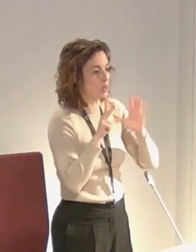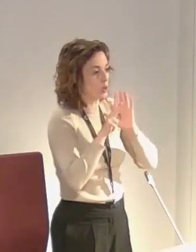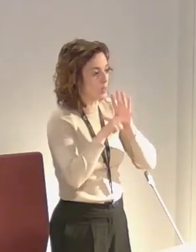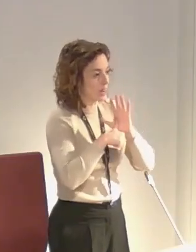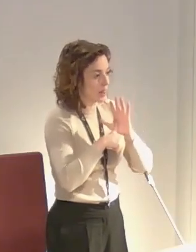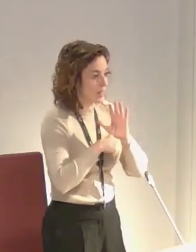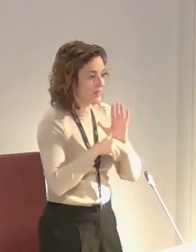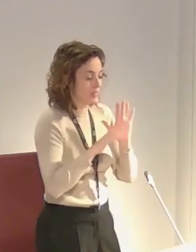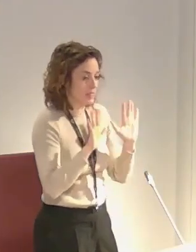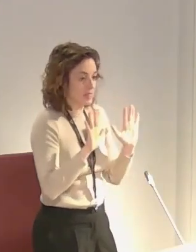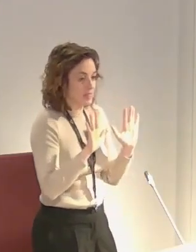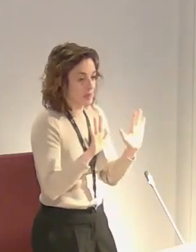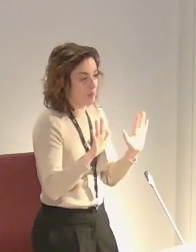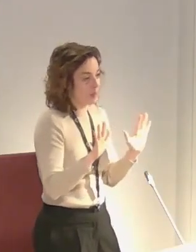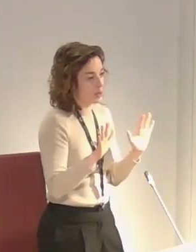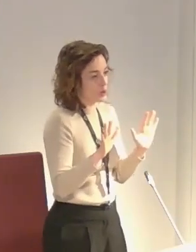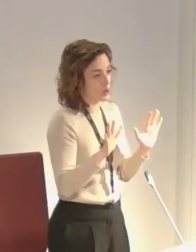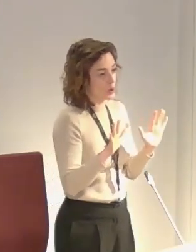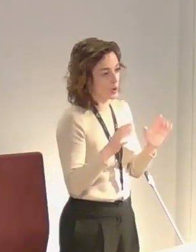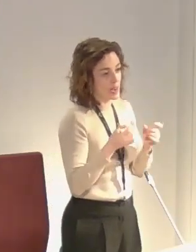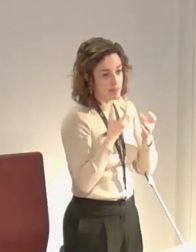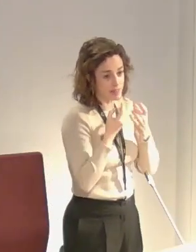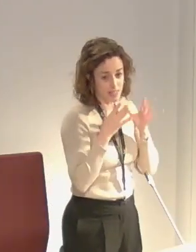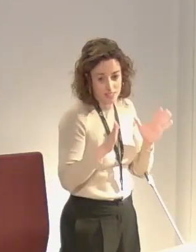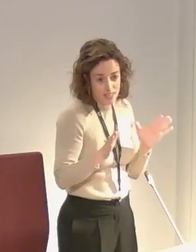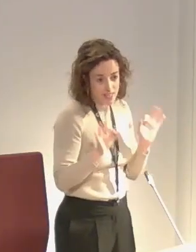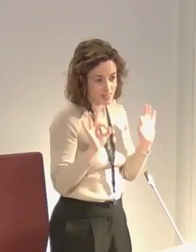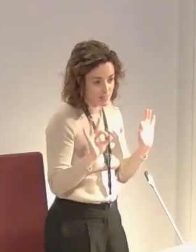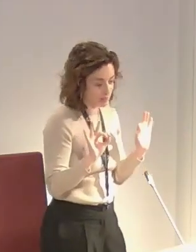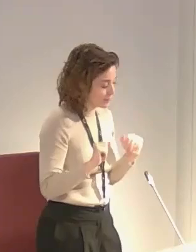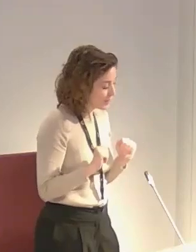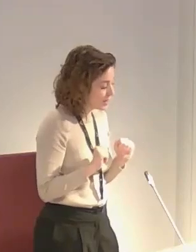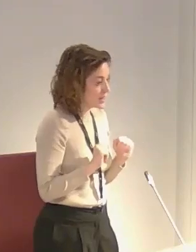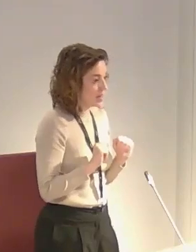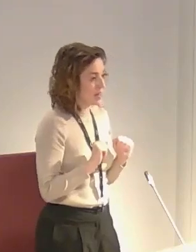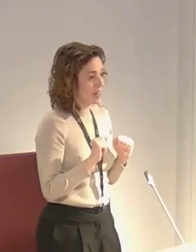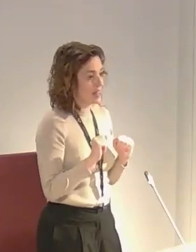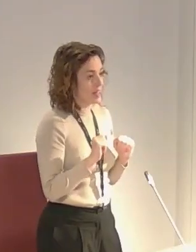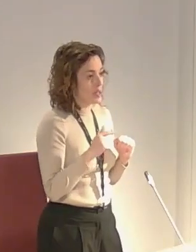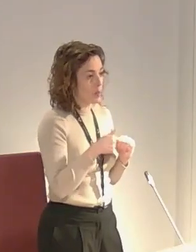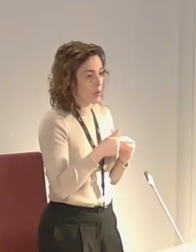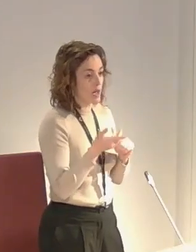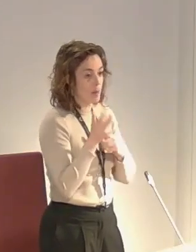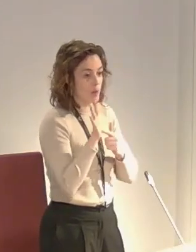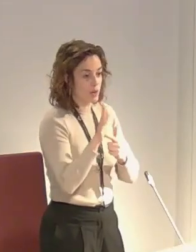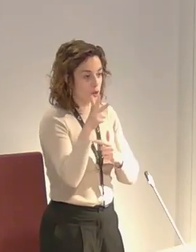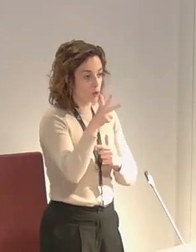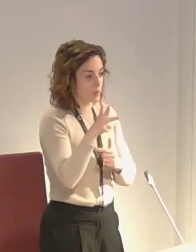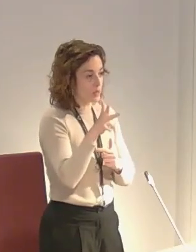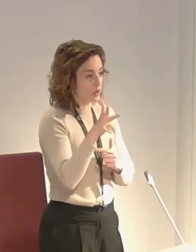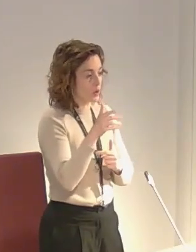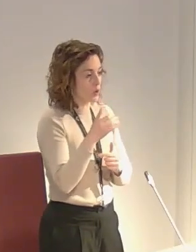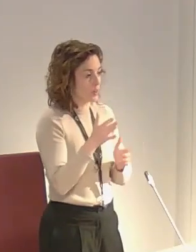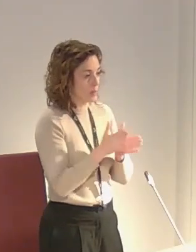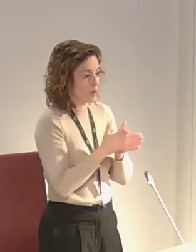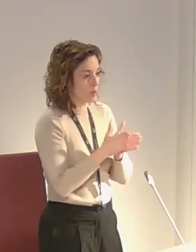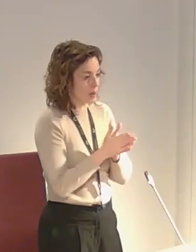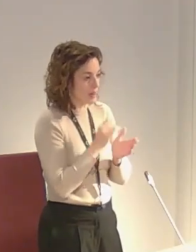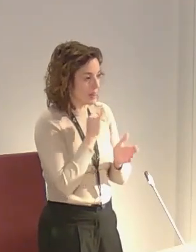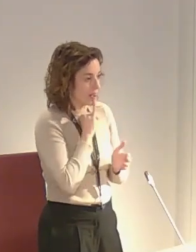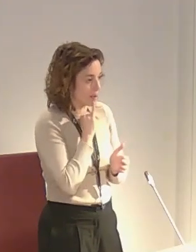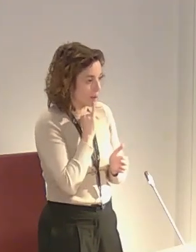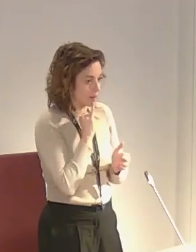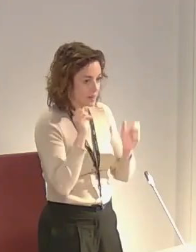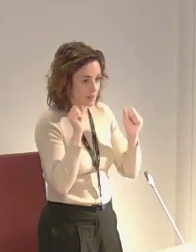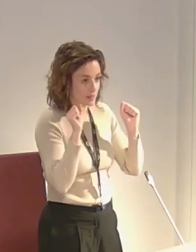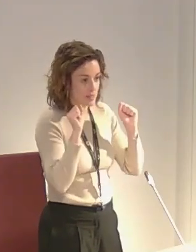Gracias a todos. Vamos un poquito tarde, pero la cafetería es así. Voy a poner otro vídeo